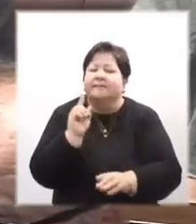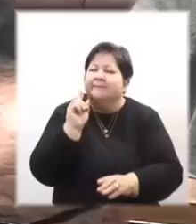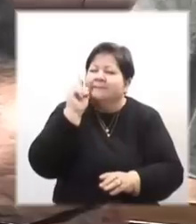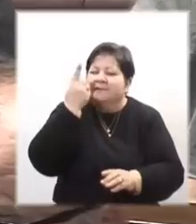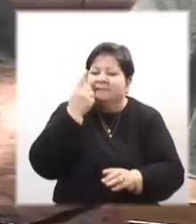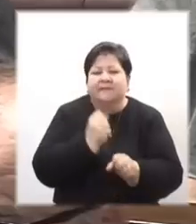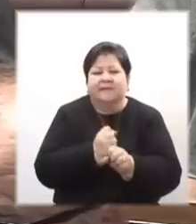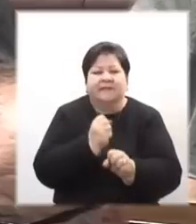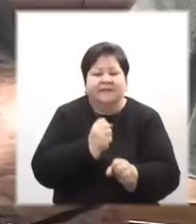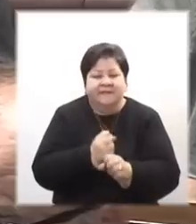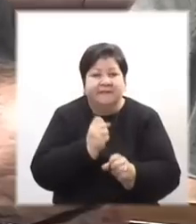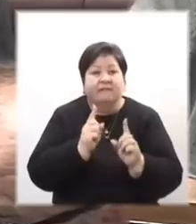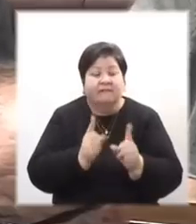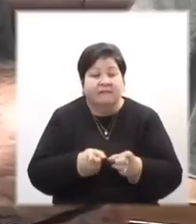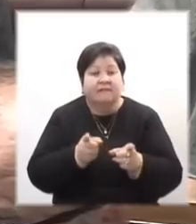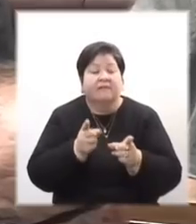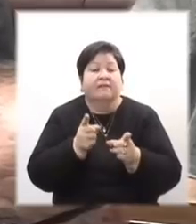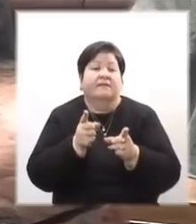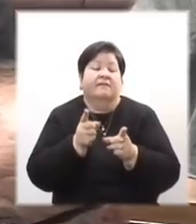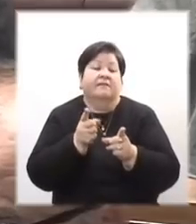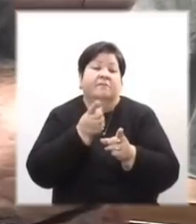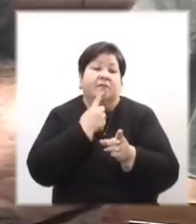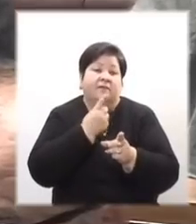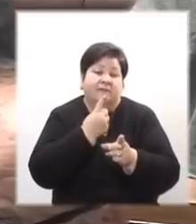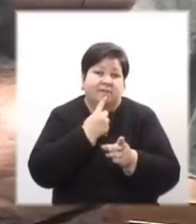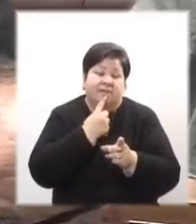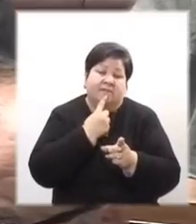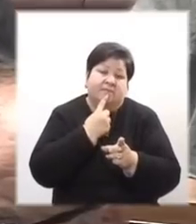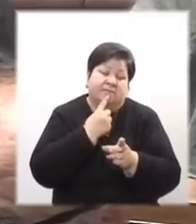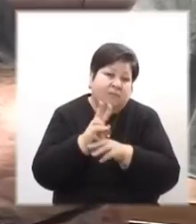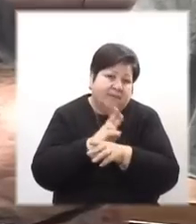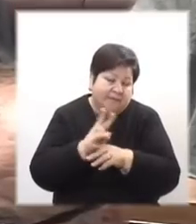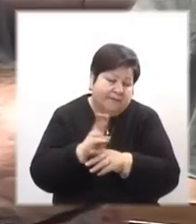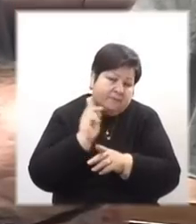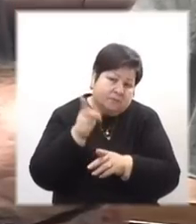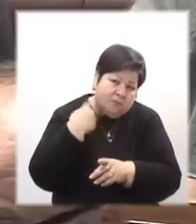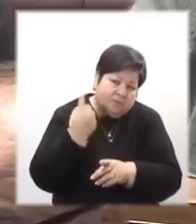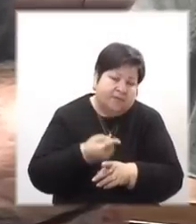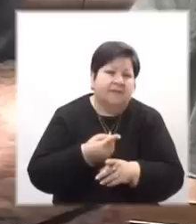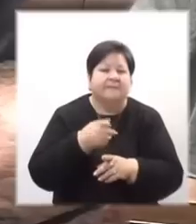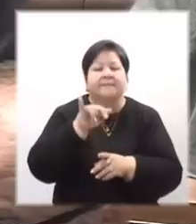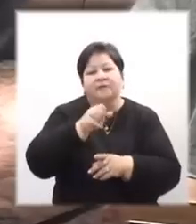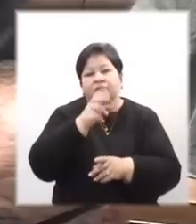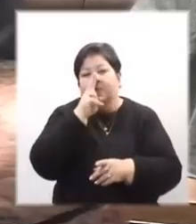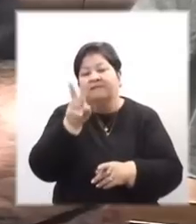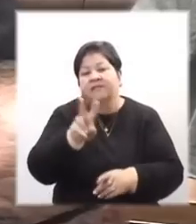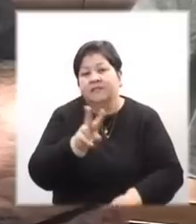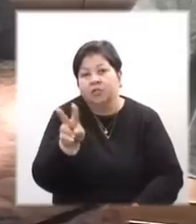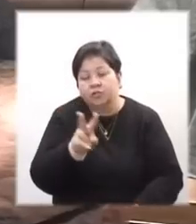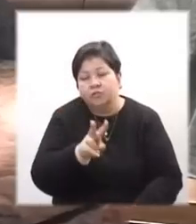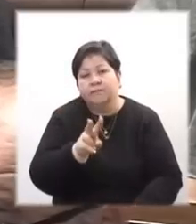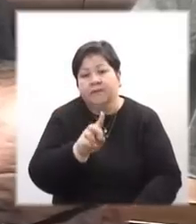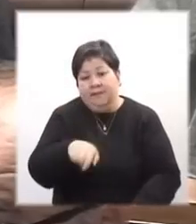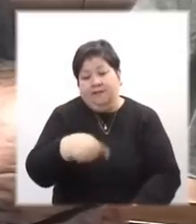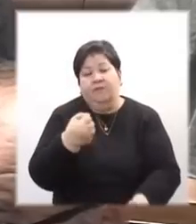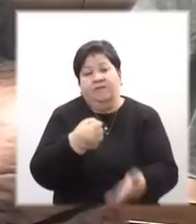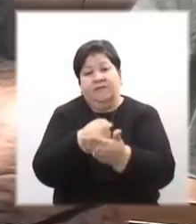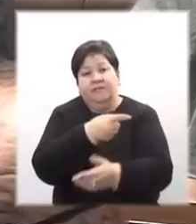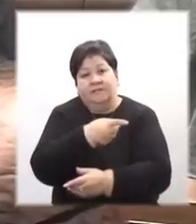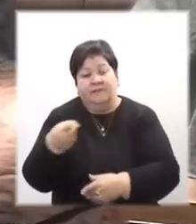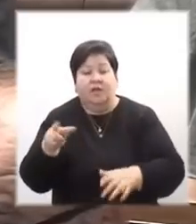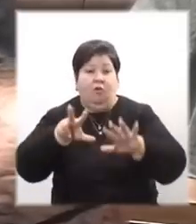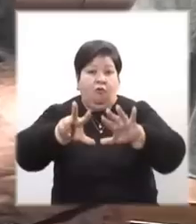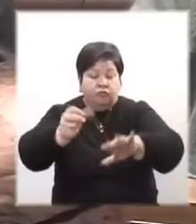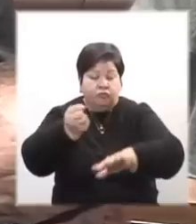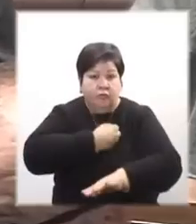pública. Es muy difícil, decía el ministro. Luego, en mayo del 2022, luego de un fin de semana con